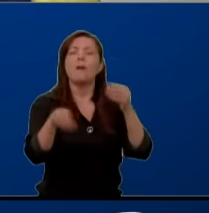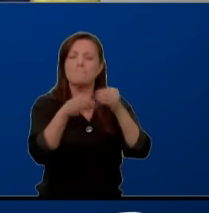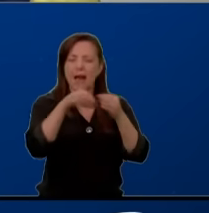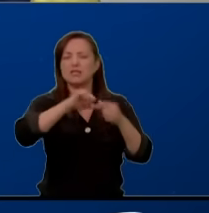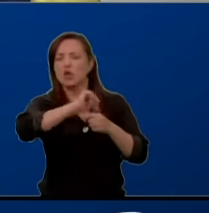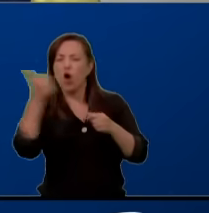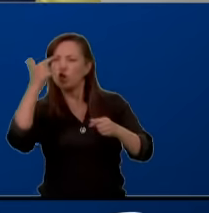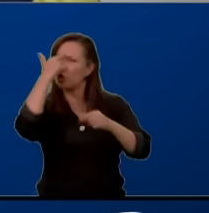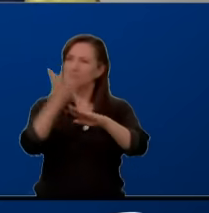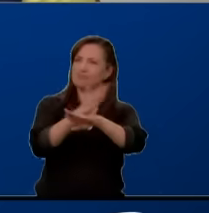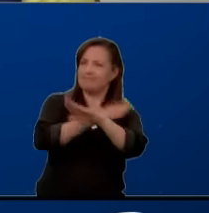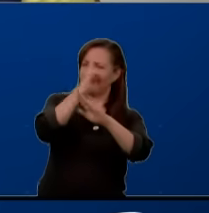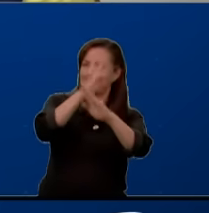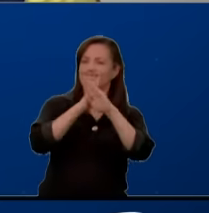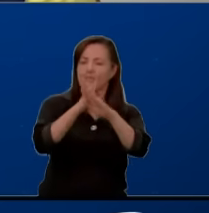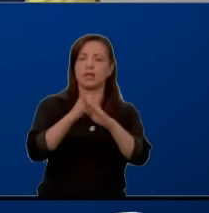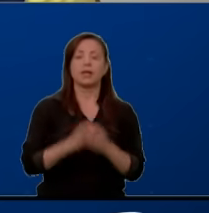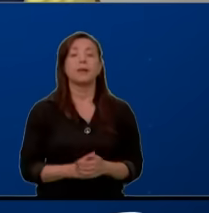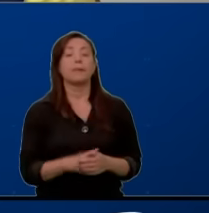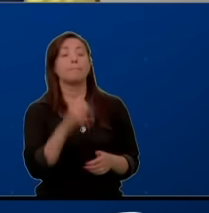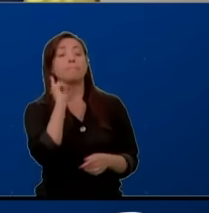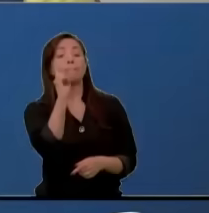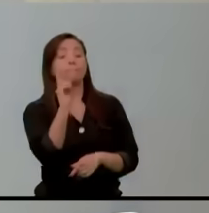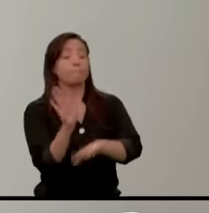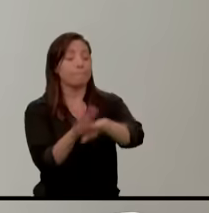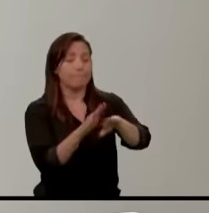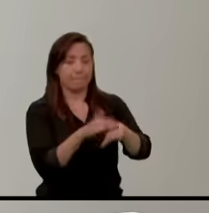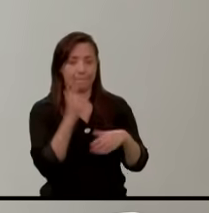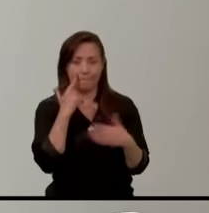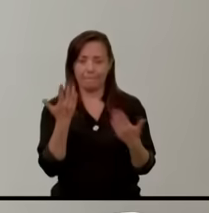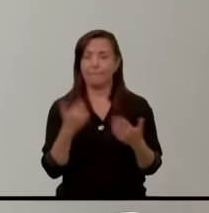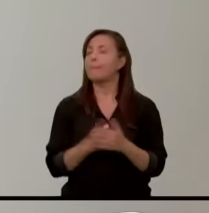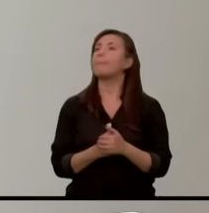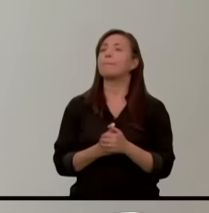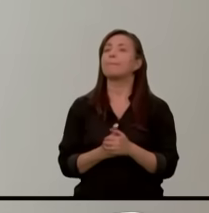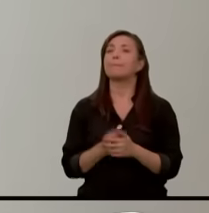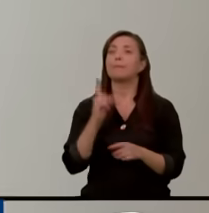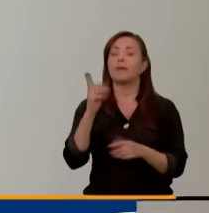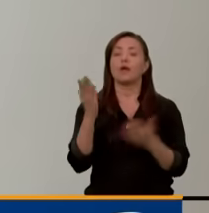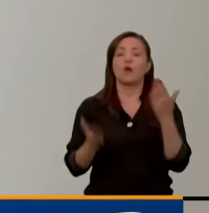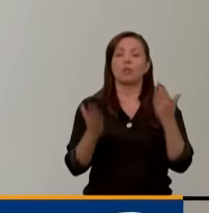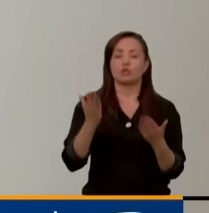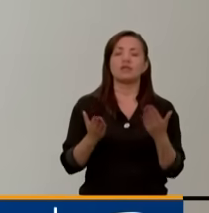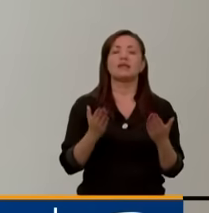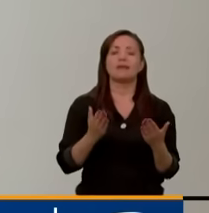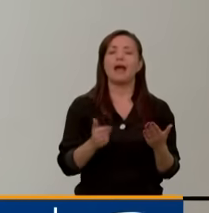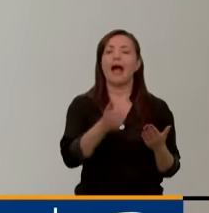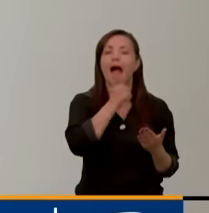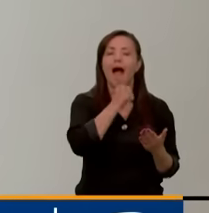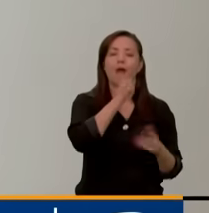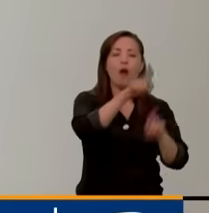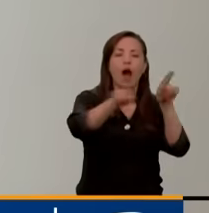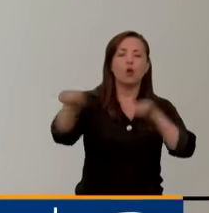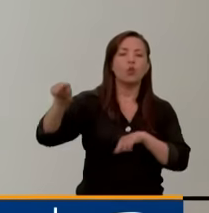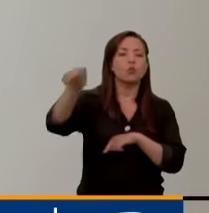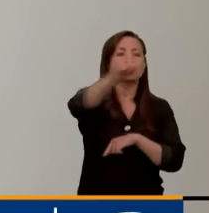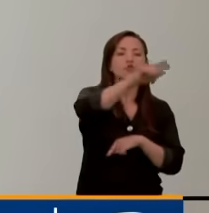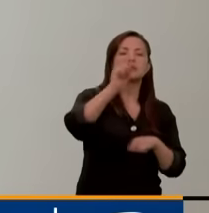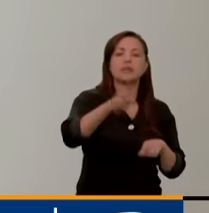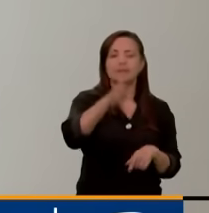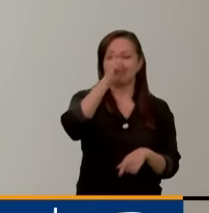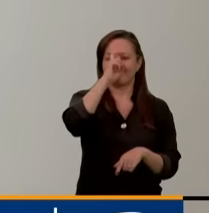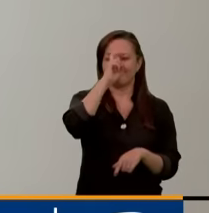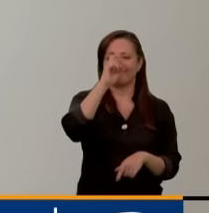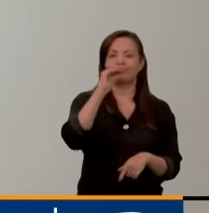colombianos. Mira, primero lo que todo, puede que haya racionamientos de agua en algunos municipios en el país. Tenemos